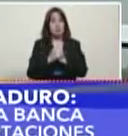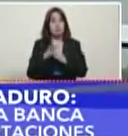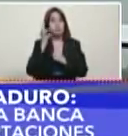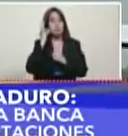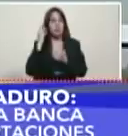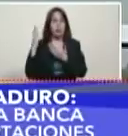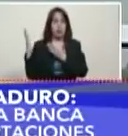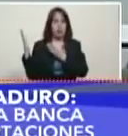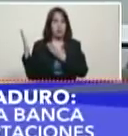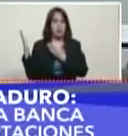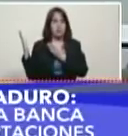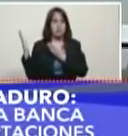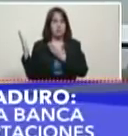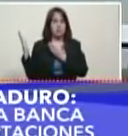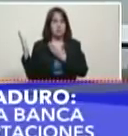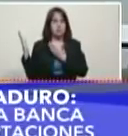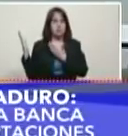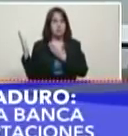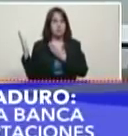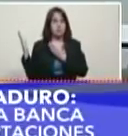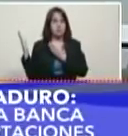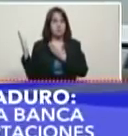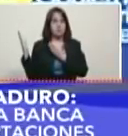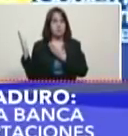Gloria Georgette Carvalho